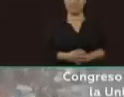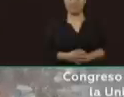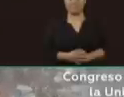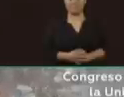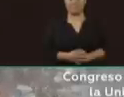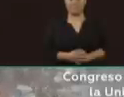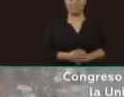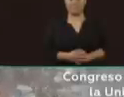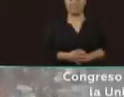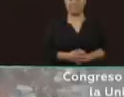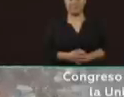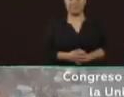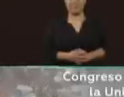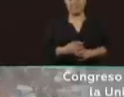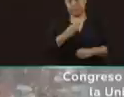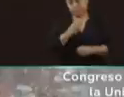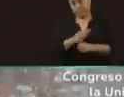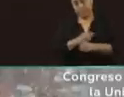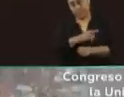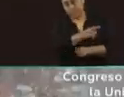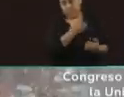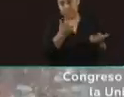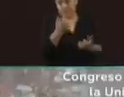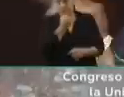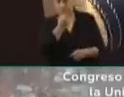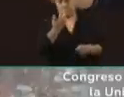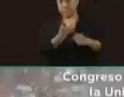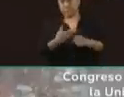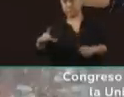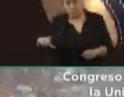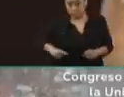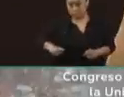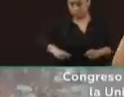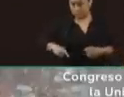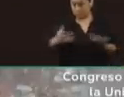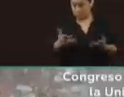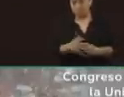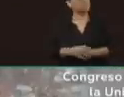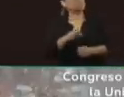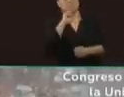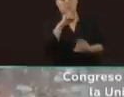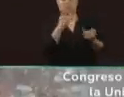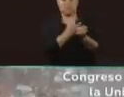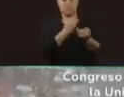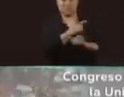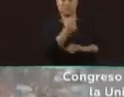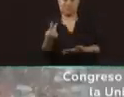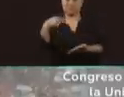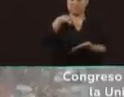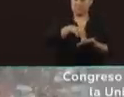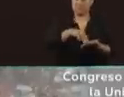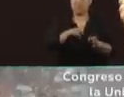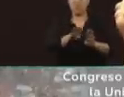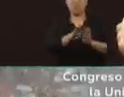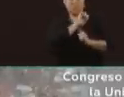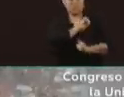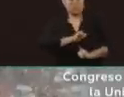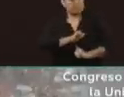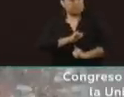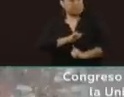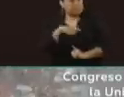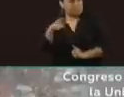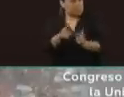mensaje aquí por parte de la secretaria de Gobernación. Y mucho menos que viniera a hablar como líder de un partido